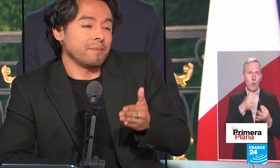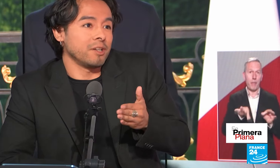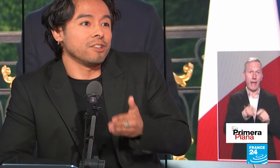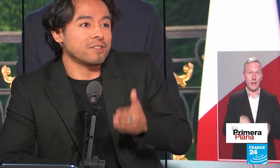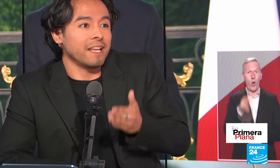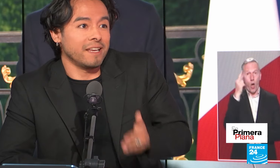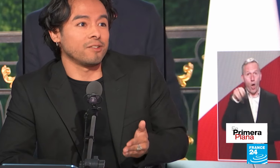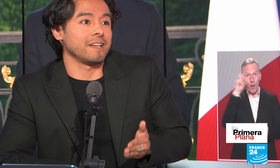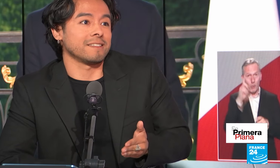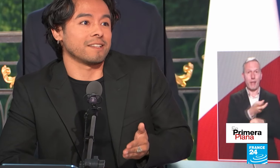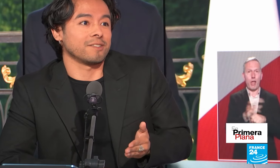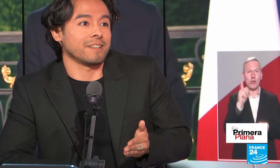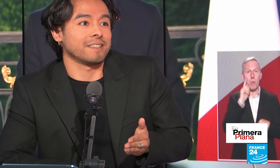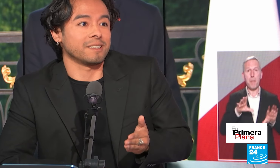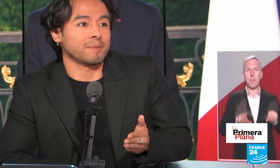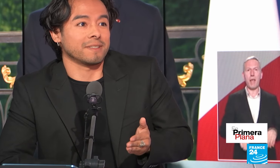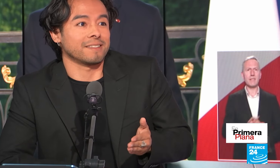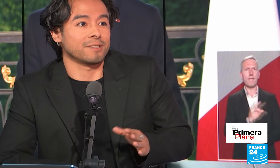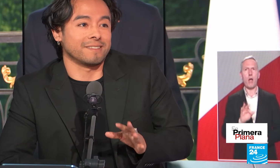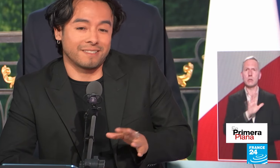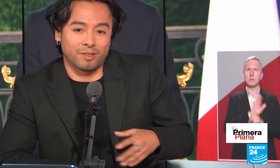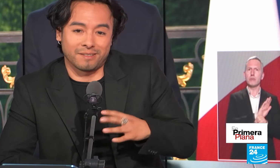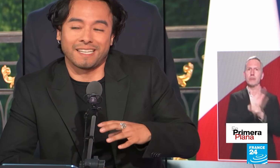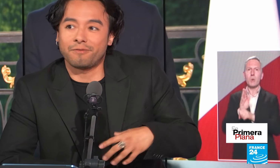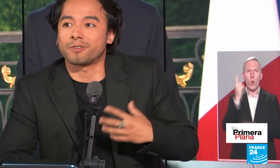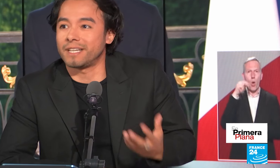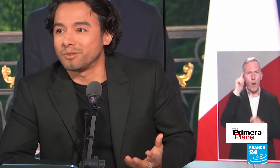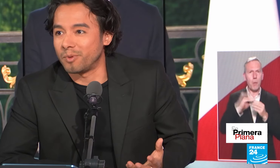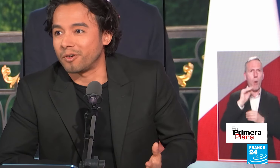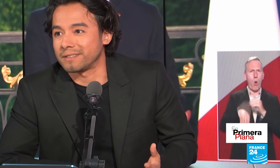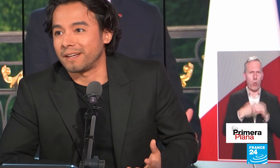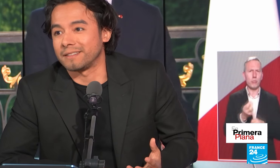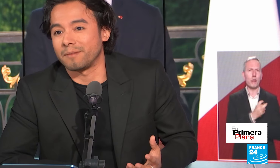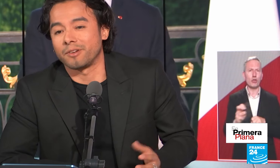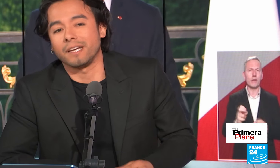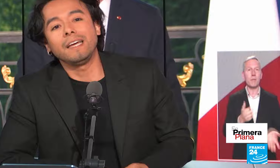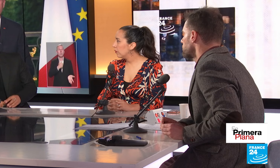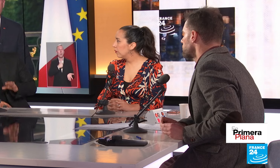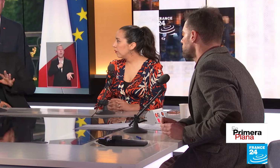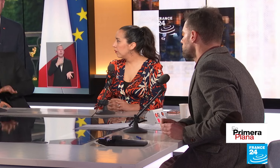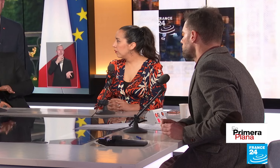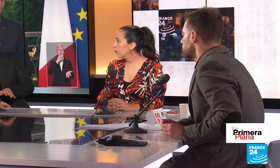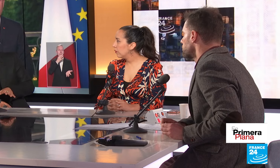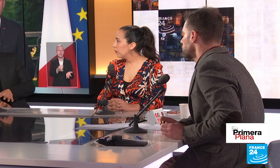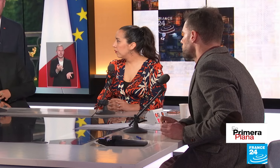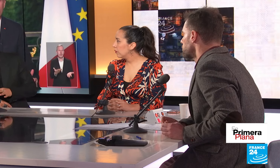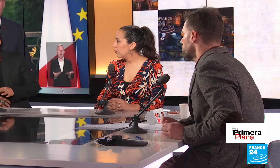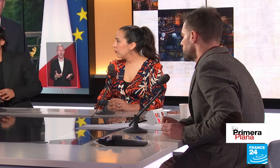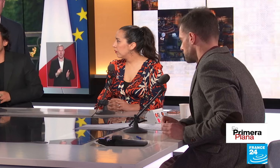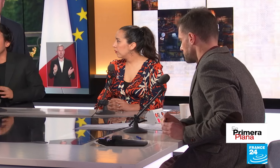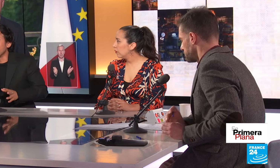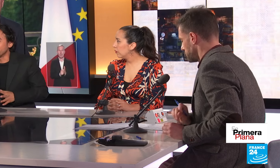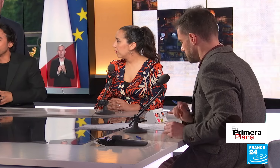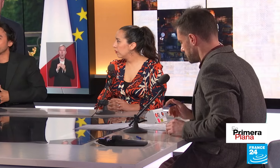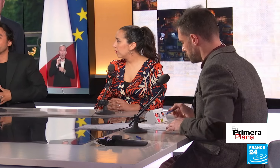esta mayoría no se la dieron en las elecciones legislativas pasadas es decir estaría forzando un poco esta esta mayoría la segunda hipótesis y muchos lo